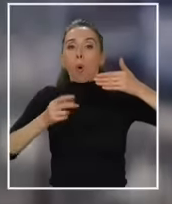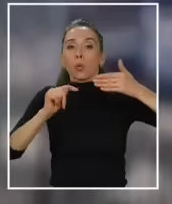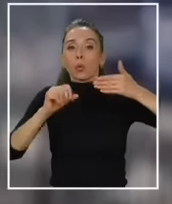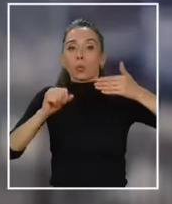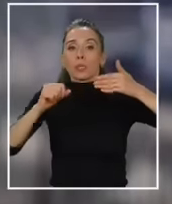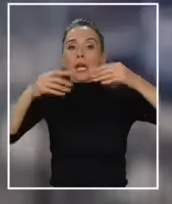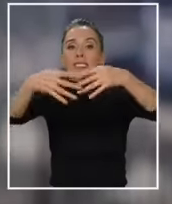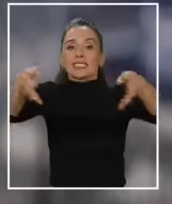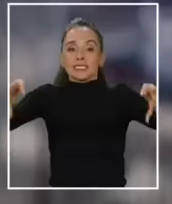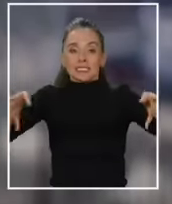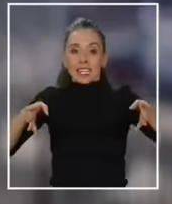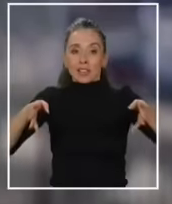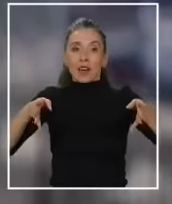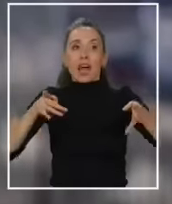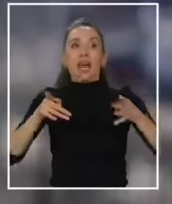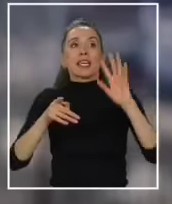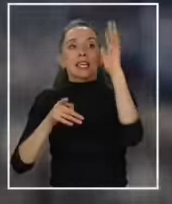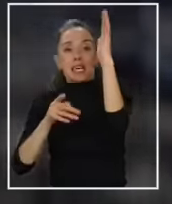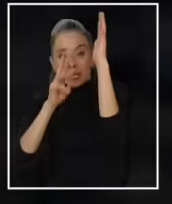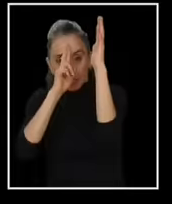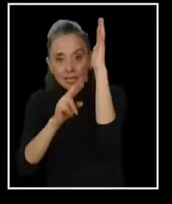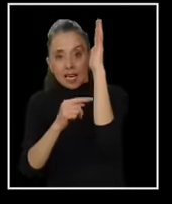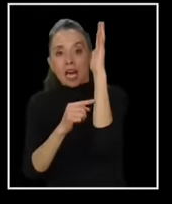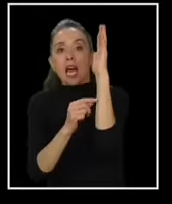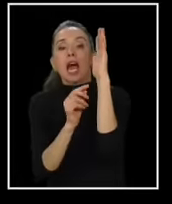de adoración hacia el Olivo mismo.